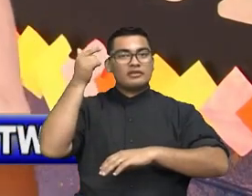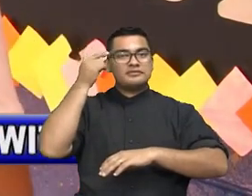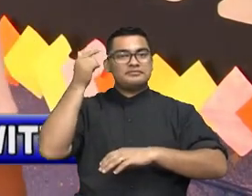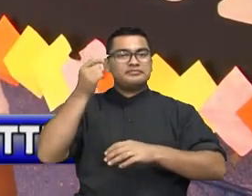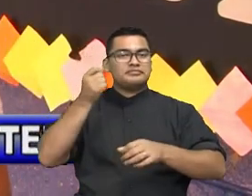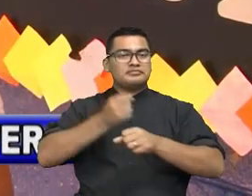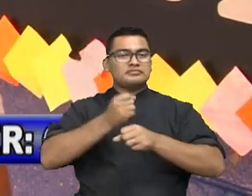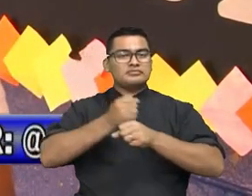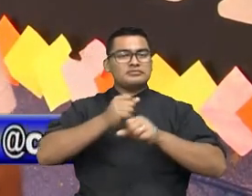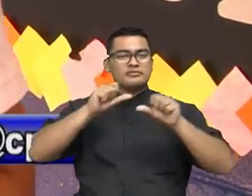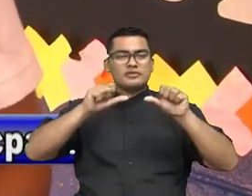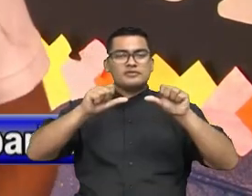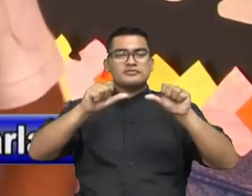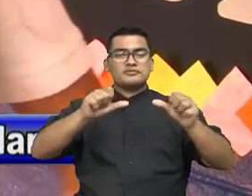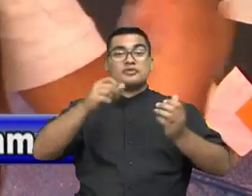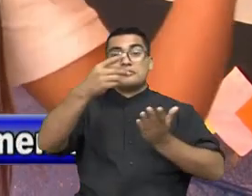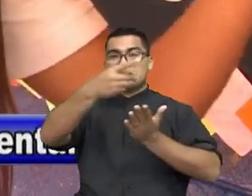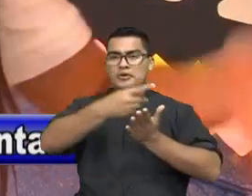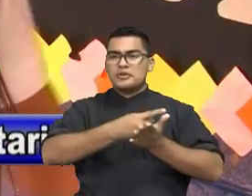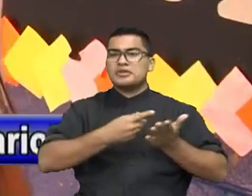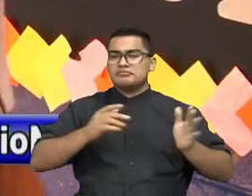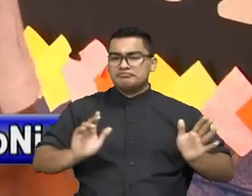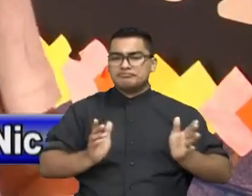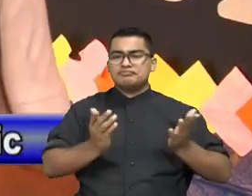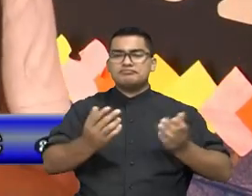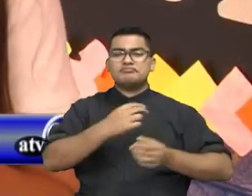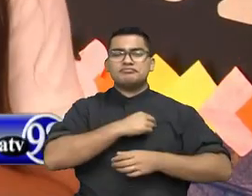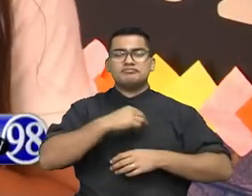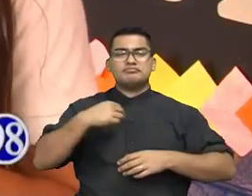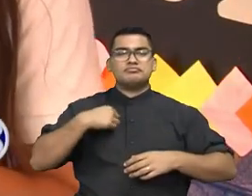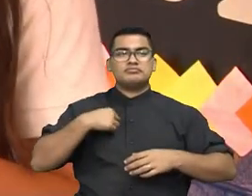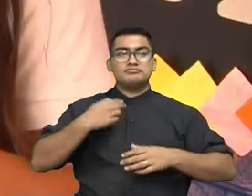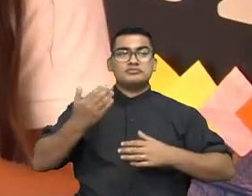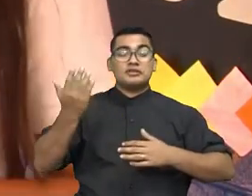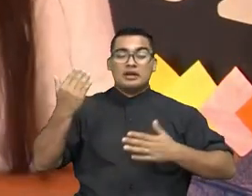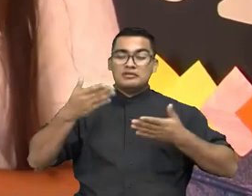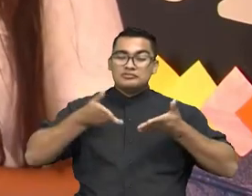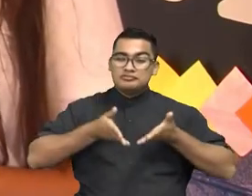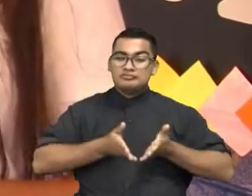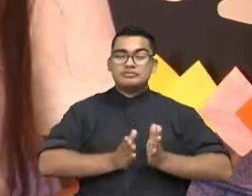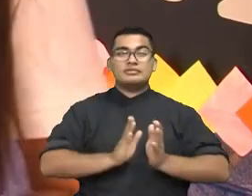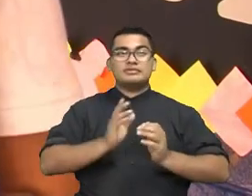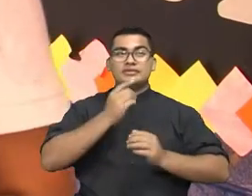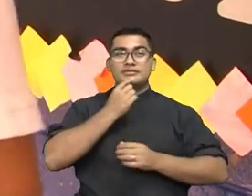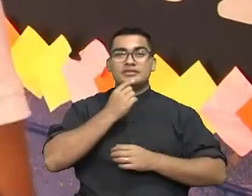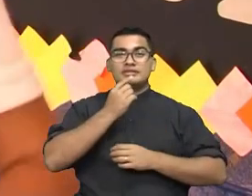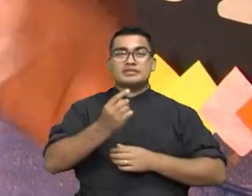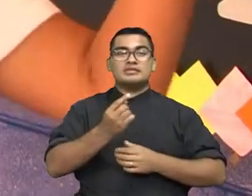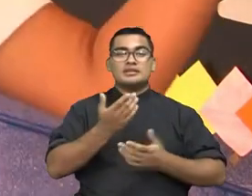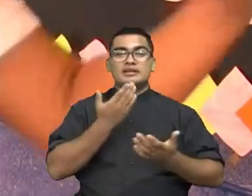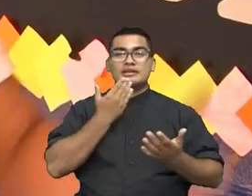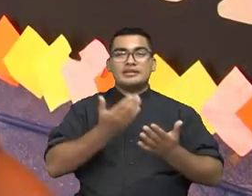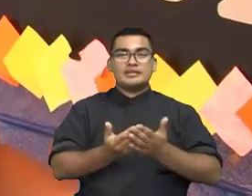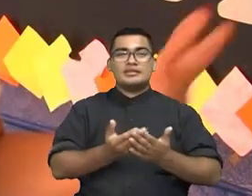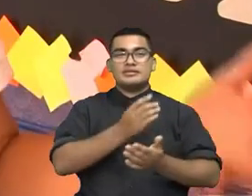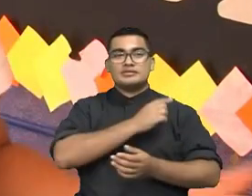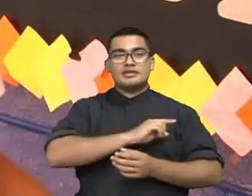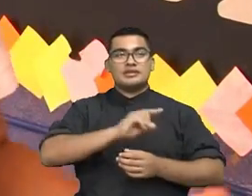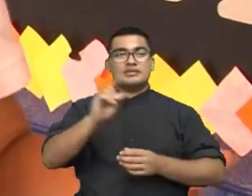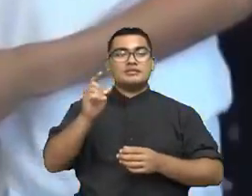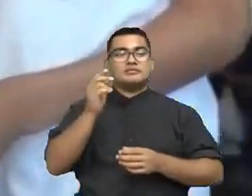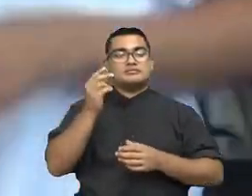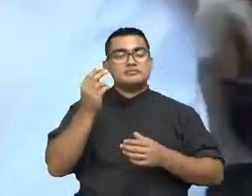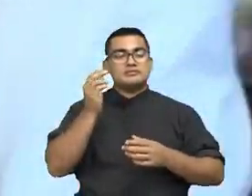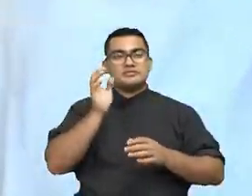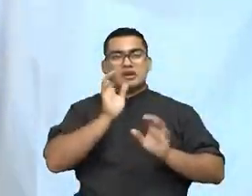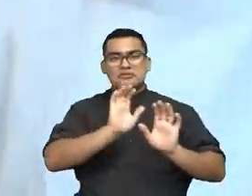cada uno de los proyectos que hoy están impulsando y que se han venido realizando desde que nacimos. Gracias a Dios tuvimos la oportunidad de ver el progreso desde